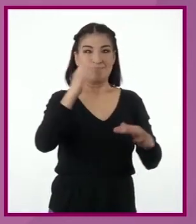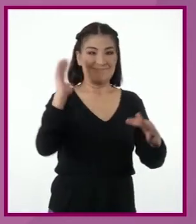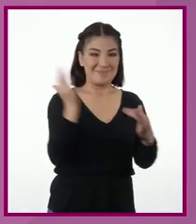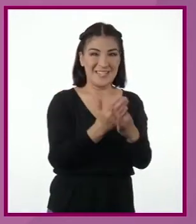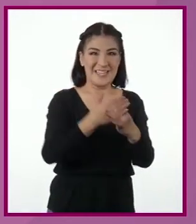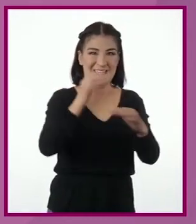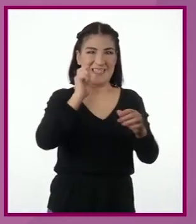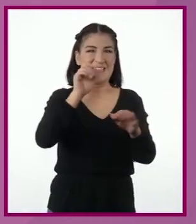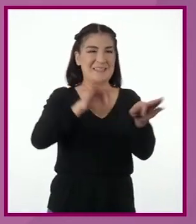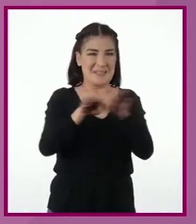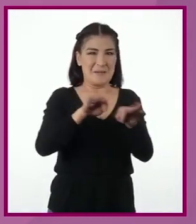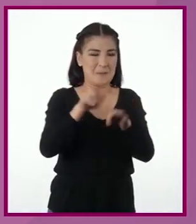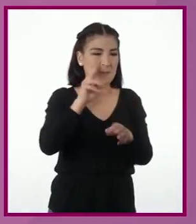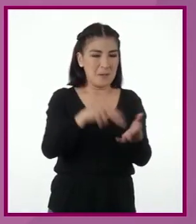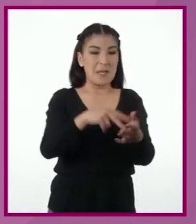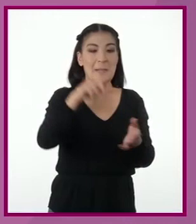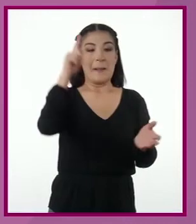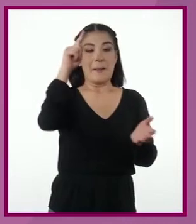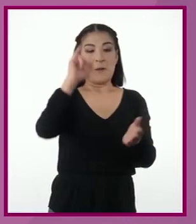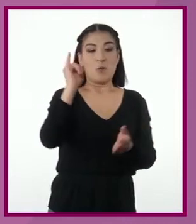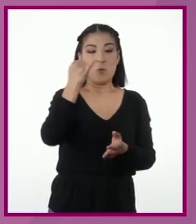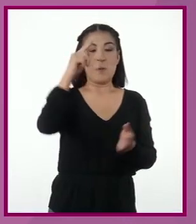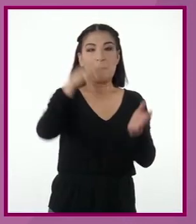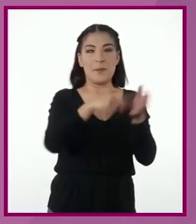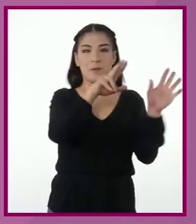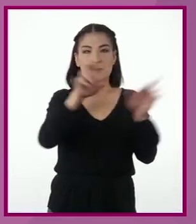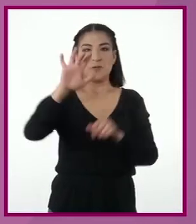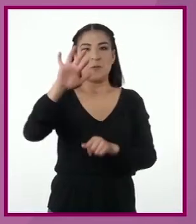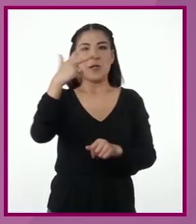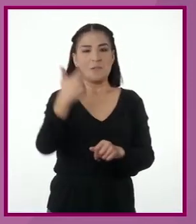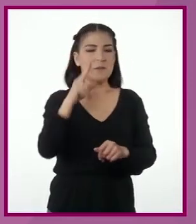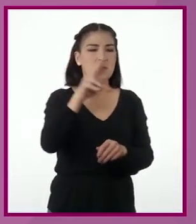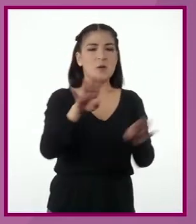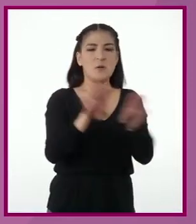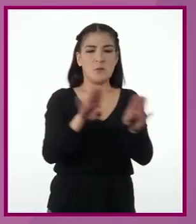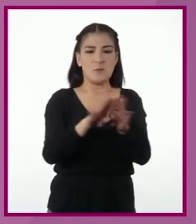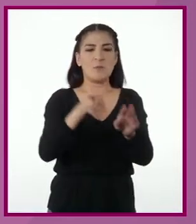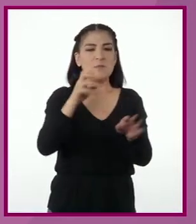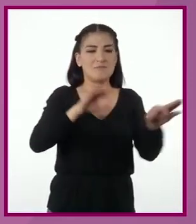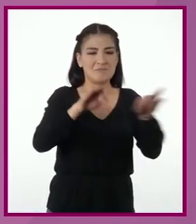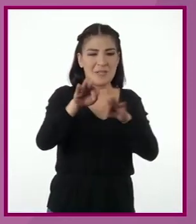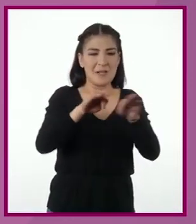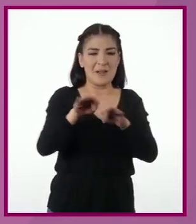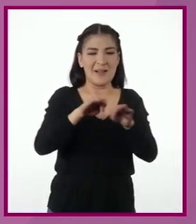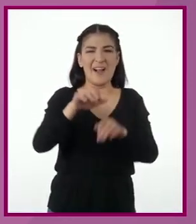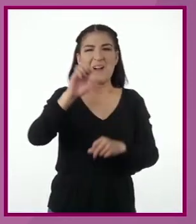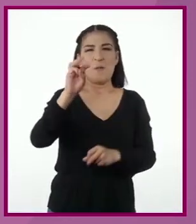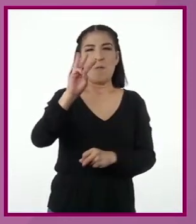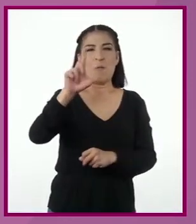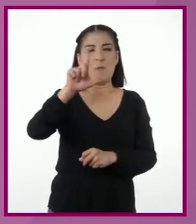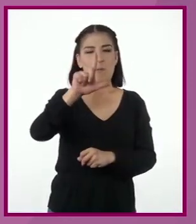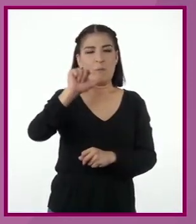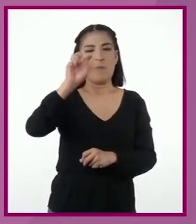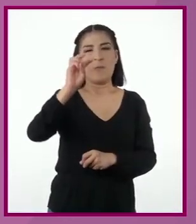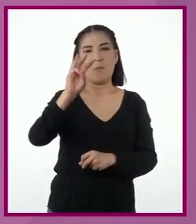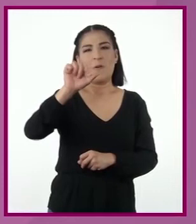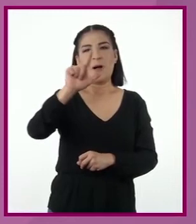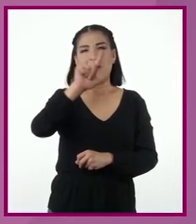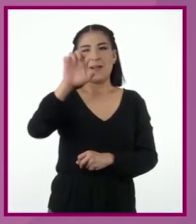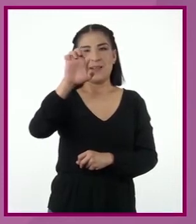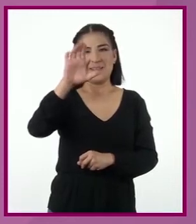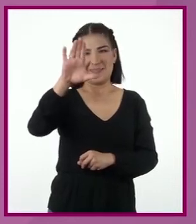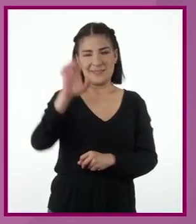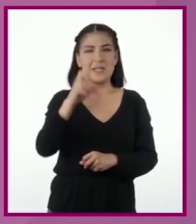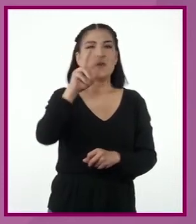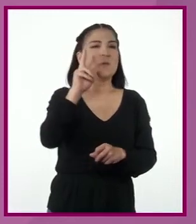de 1858, le sorprendió una misiva de Alfred Wallace, en la que le pedía que leyera su trabajo, un ensayo de